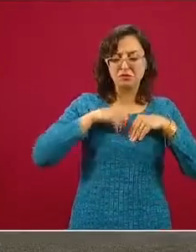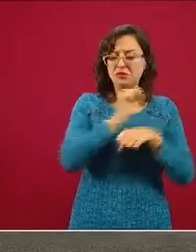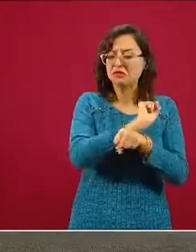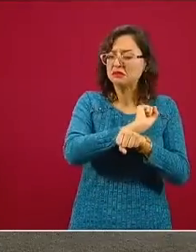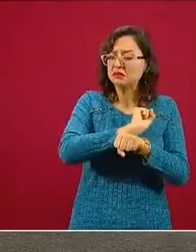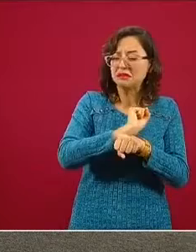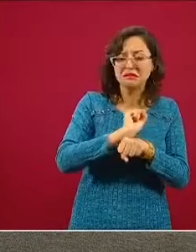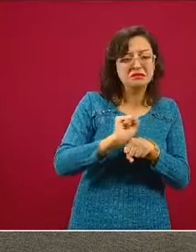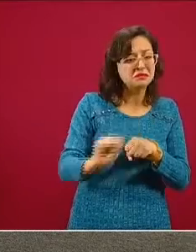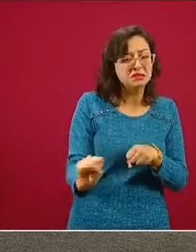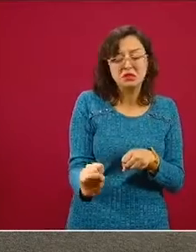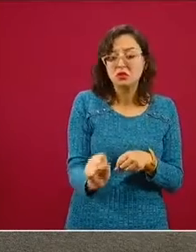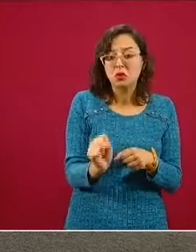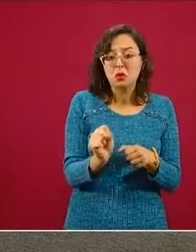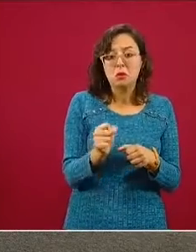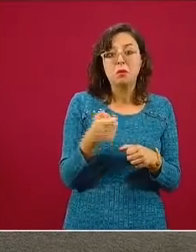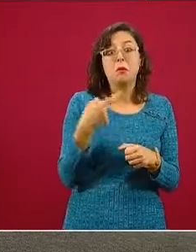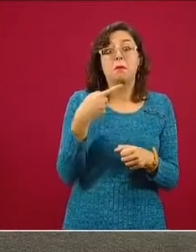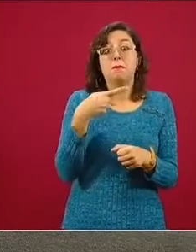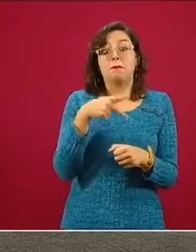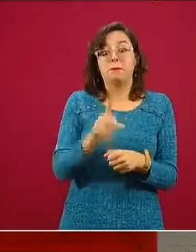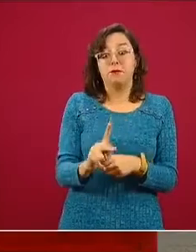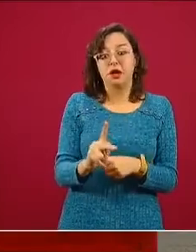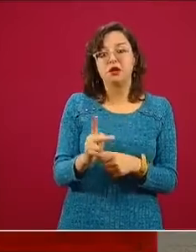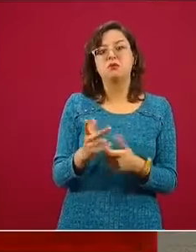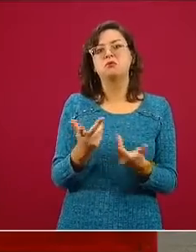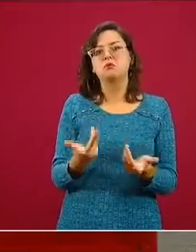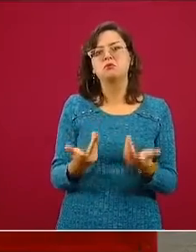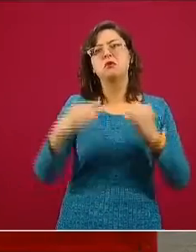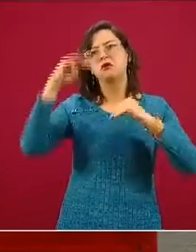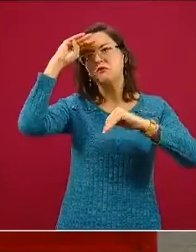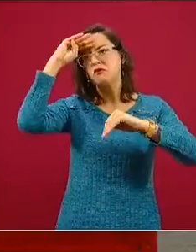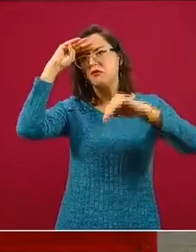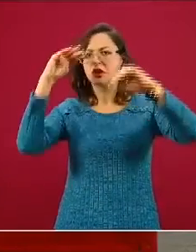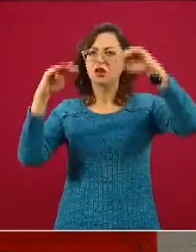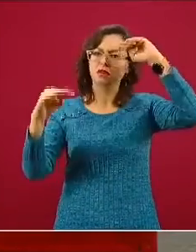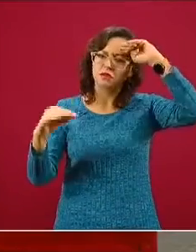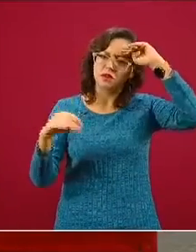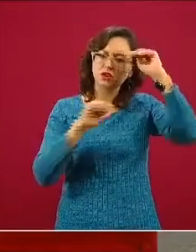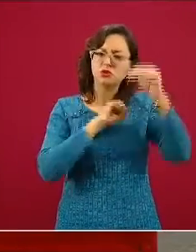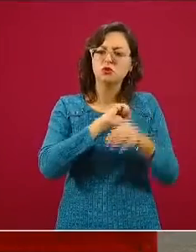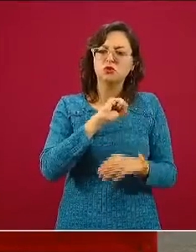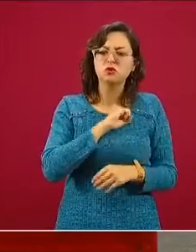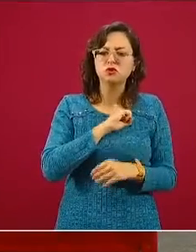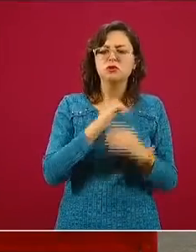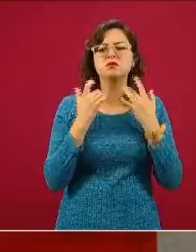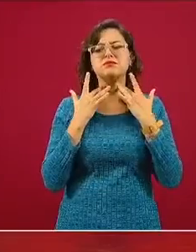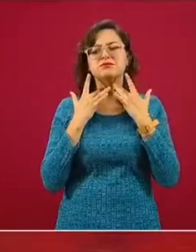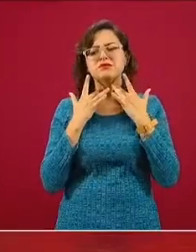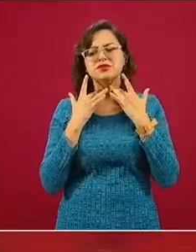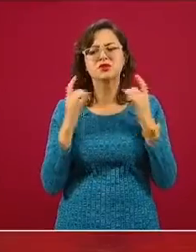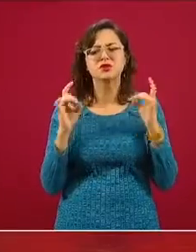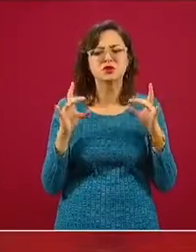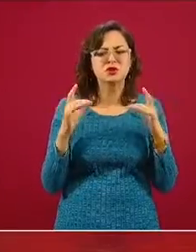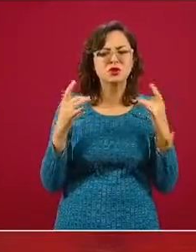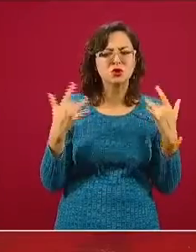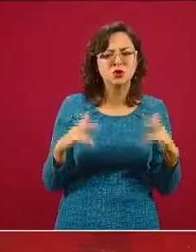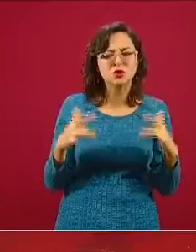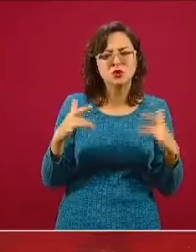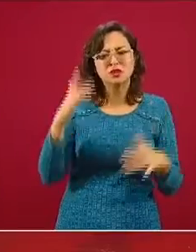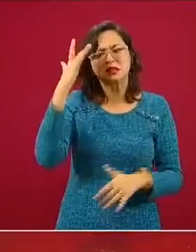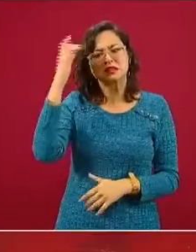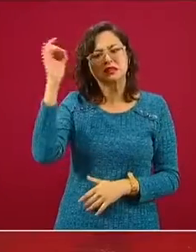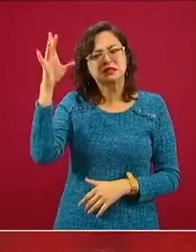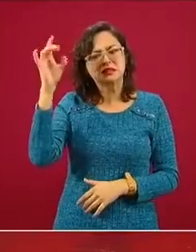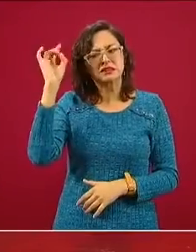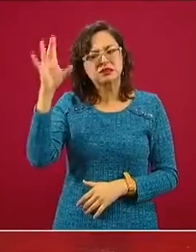en los individuos, se presenta con fiebre, tos, dolor de garganta, dolor de cabeza, también puede presentarse